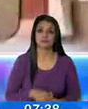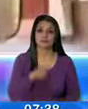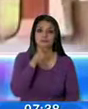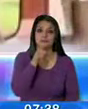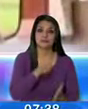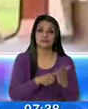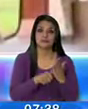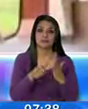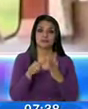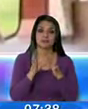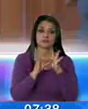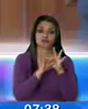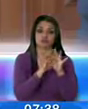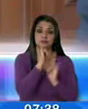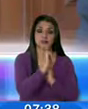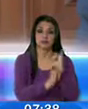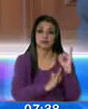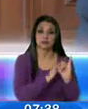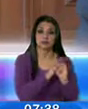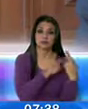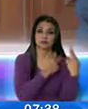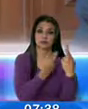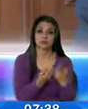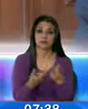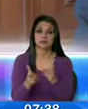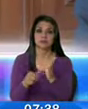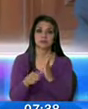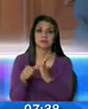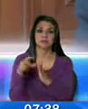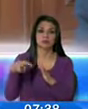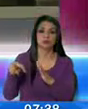Ministerio de Relaciones Exteriores y también del Ministerio de Turismo.